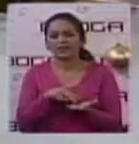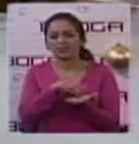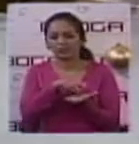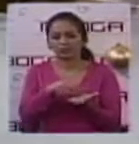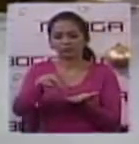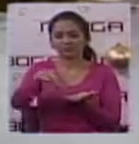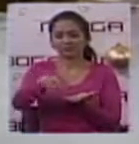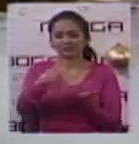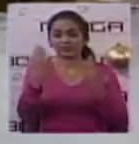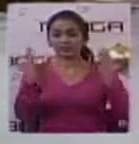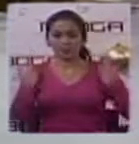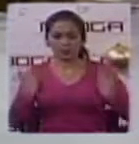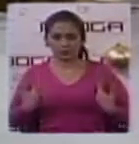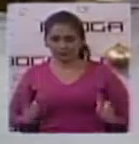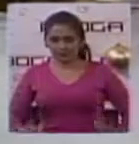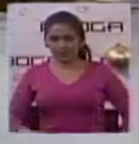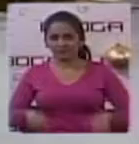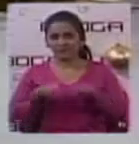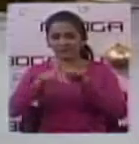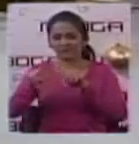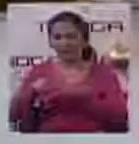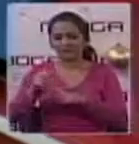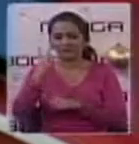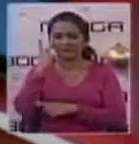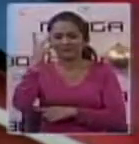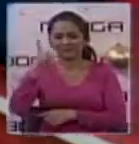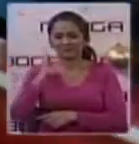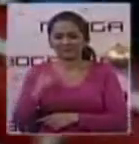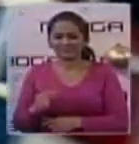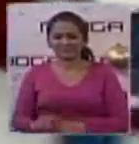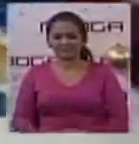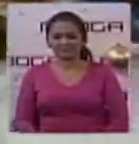ellos nos contaron los pormenores de esta participación